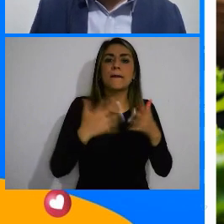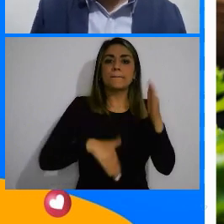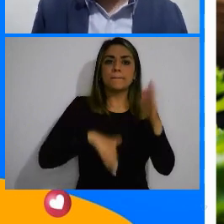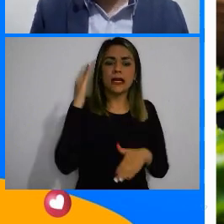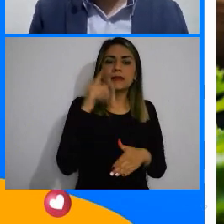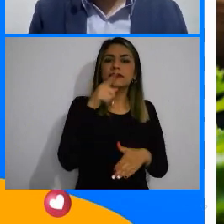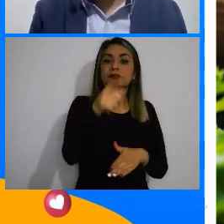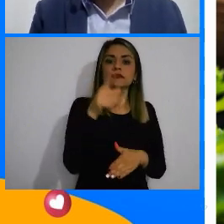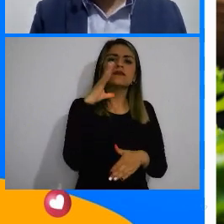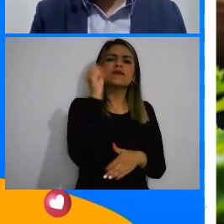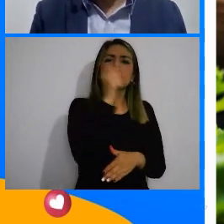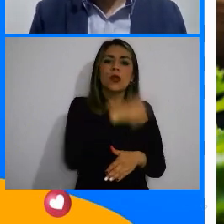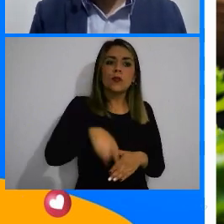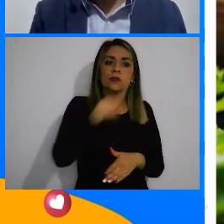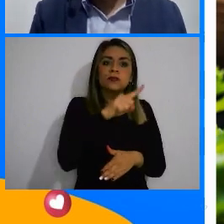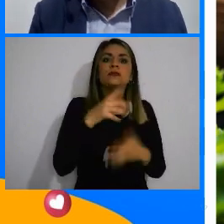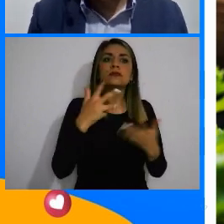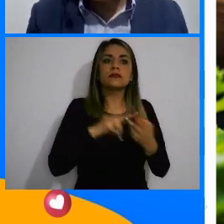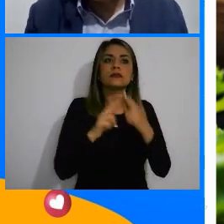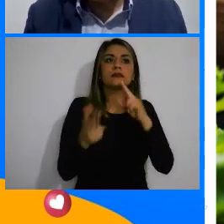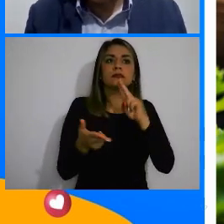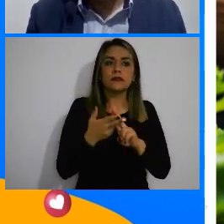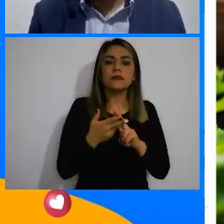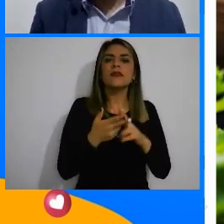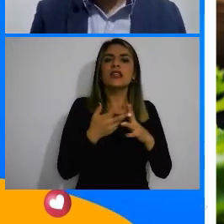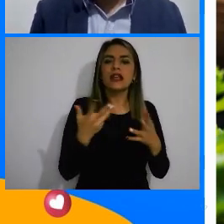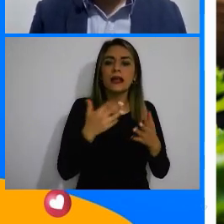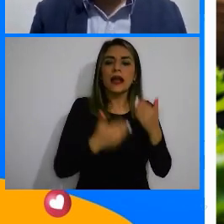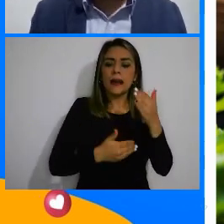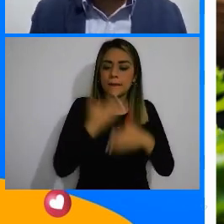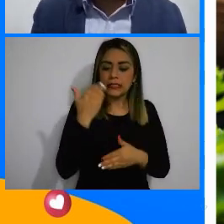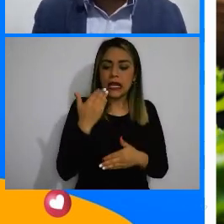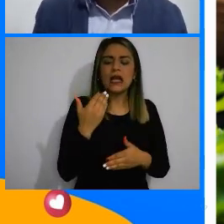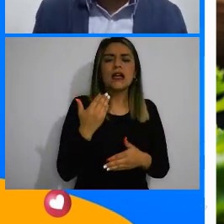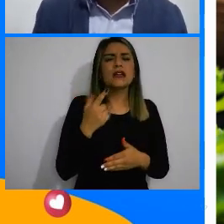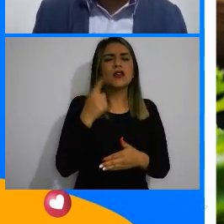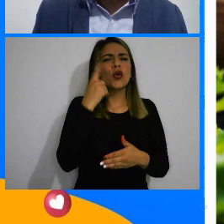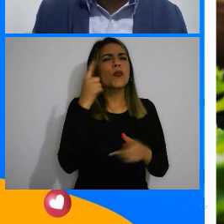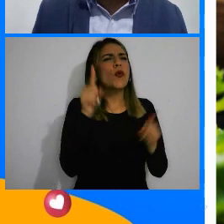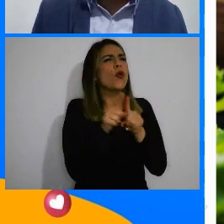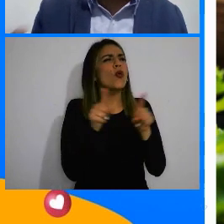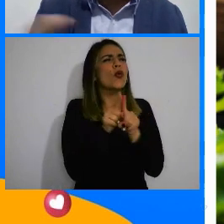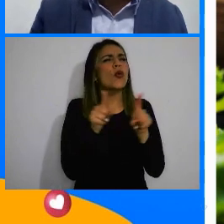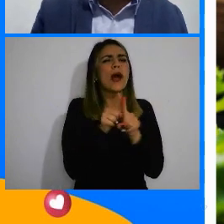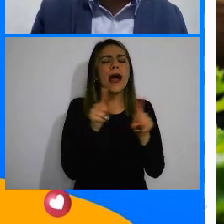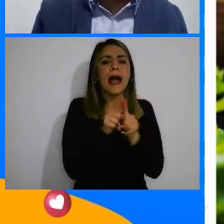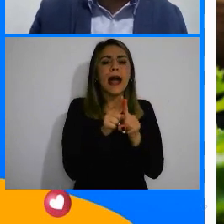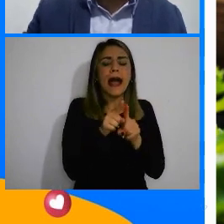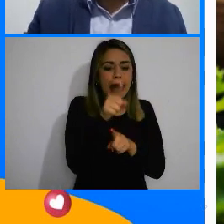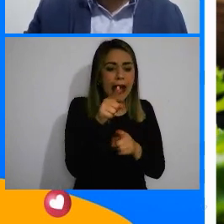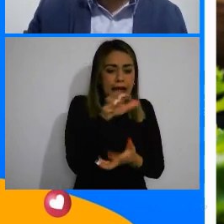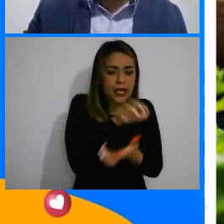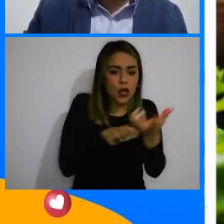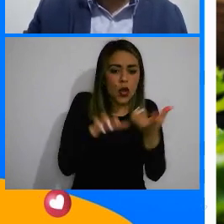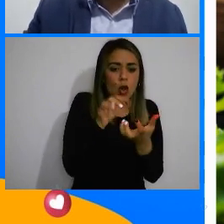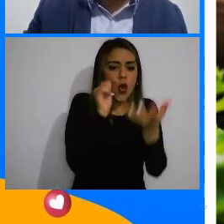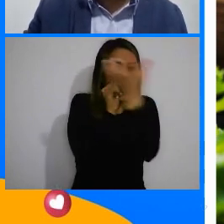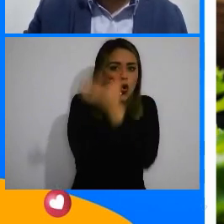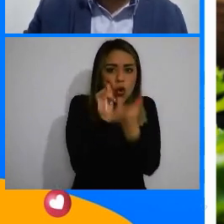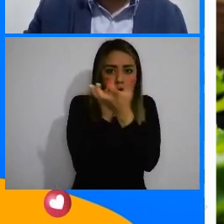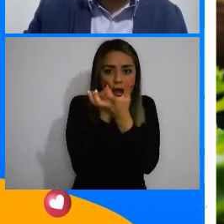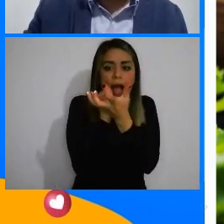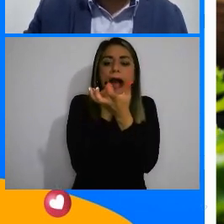educación, van a encontrar que, por ejemplo, la autoecología, esa es la parte de la ecología que estudia